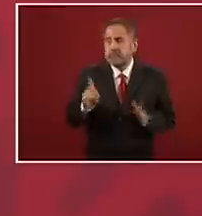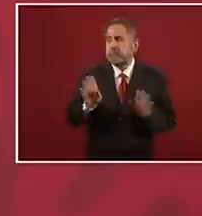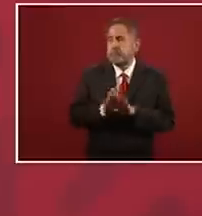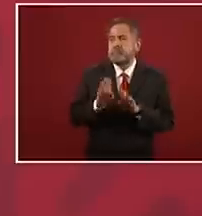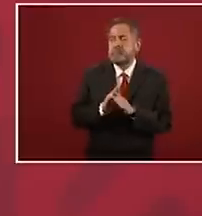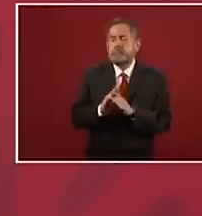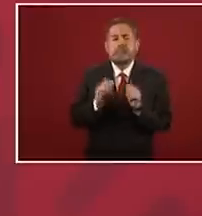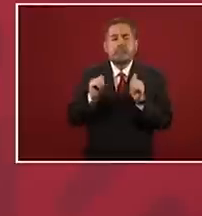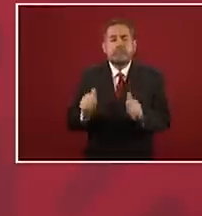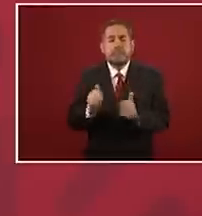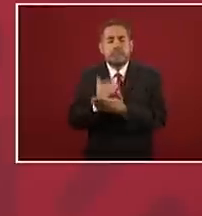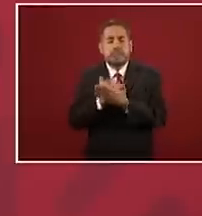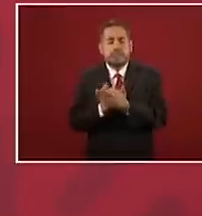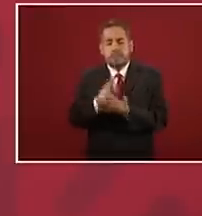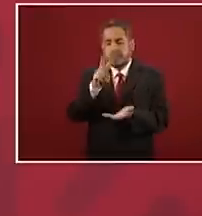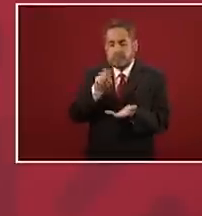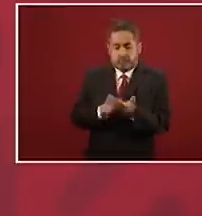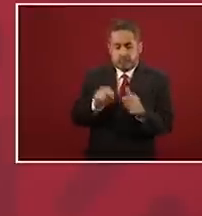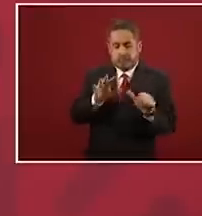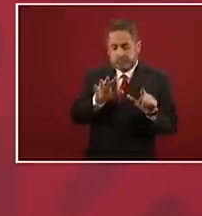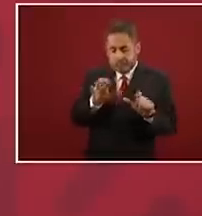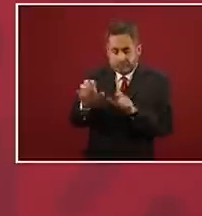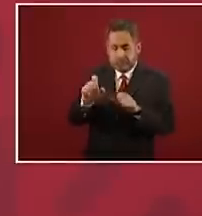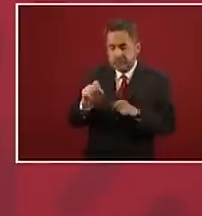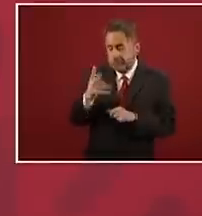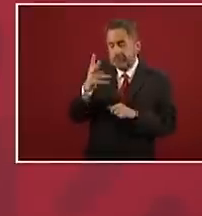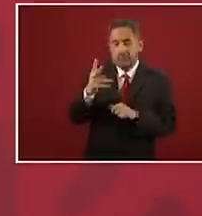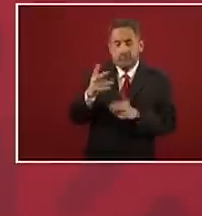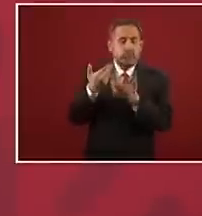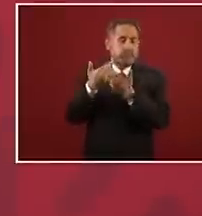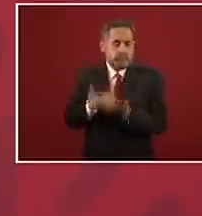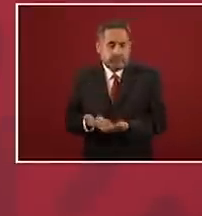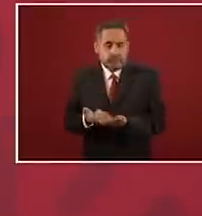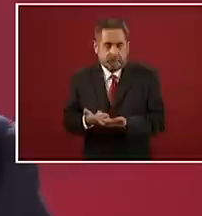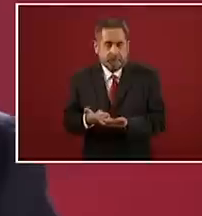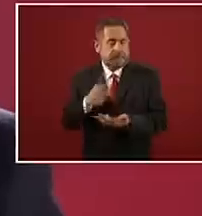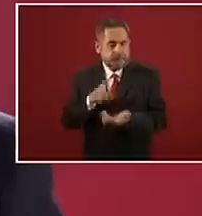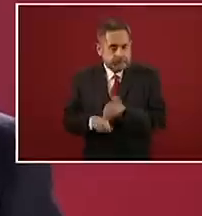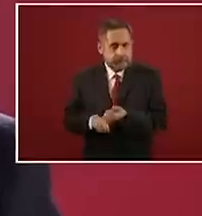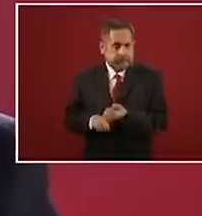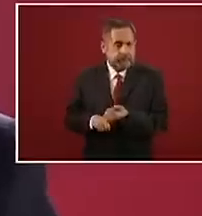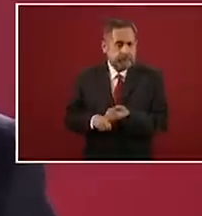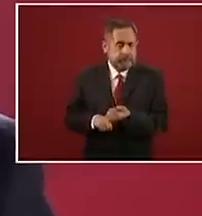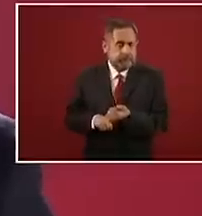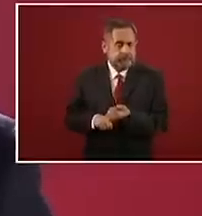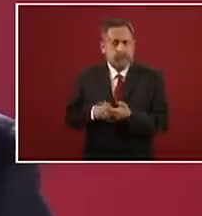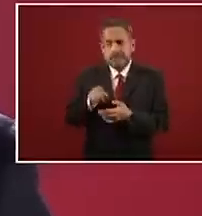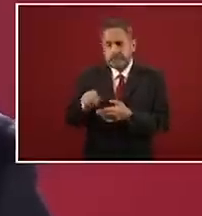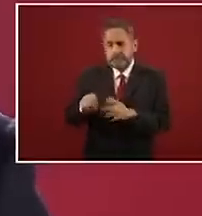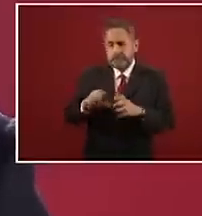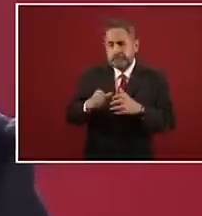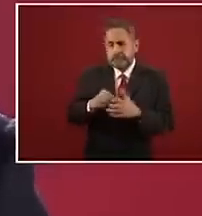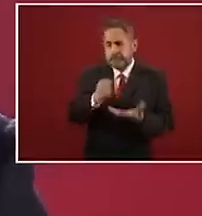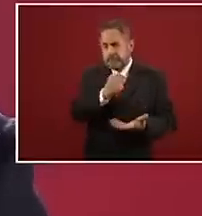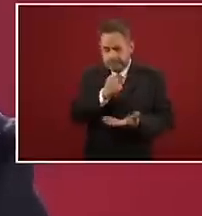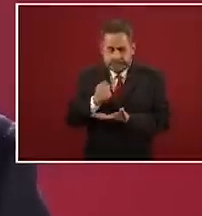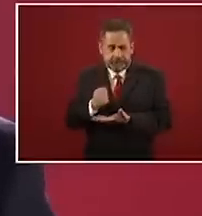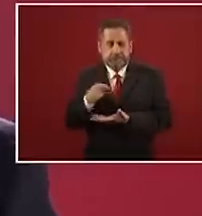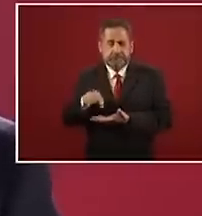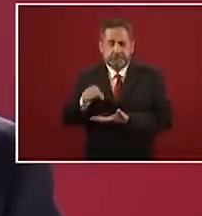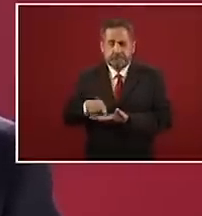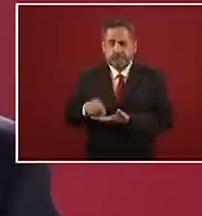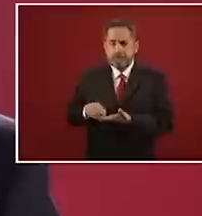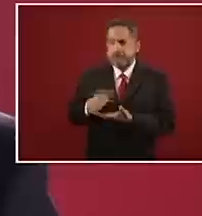liberaría alrededor de 2.724, que es el remanente, en presupuesto que